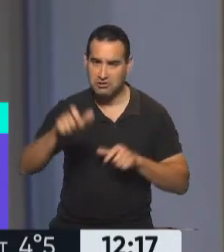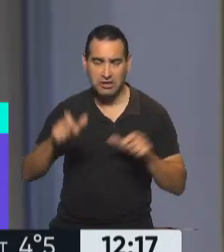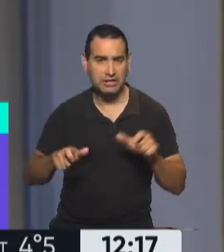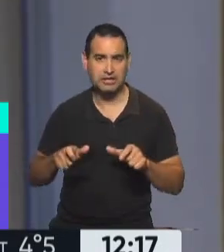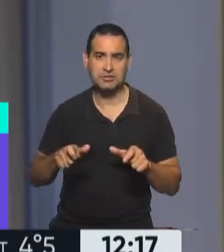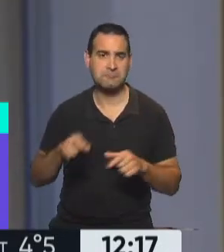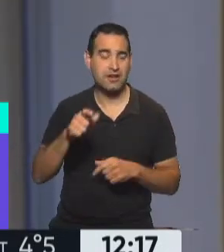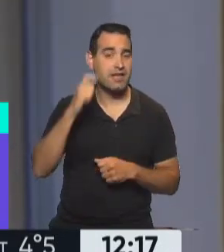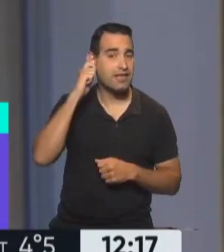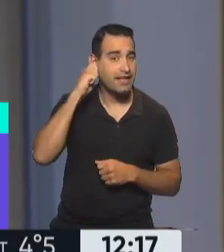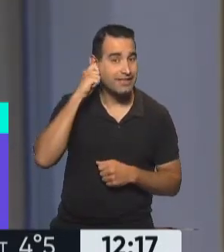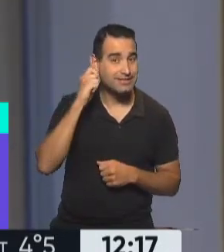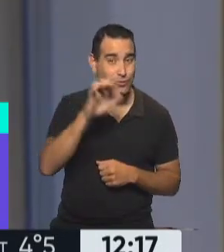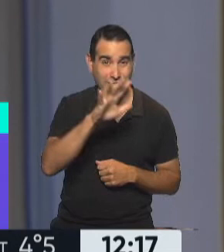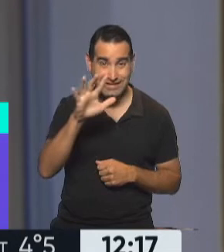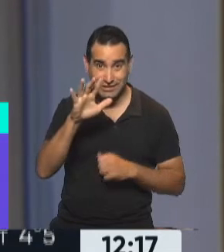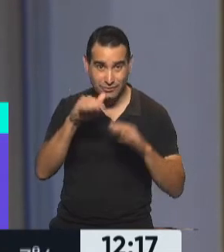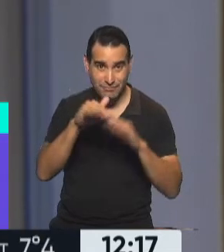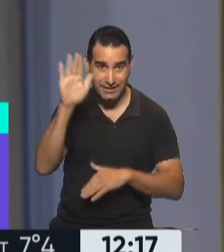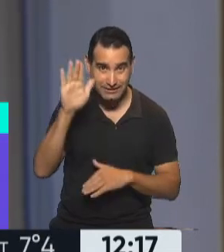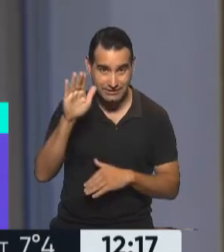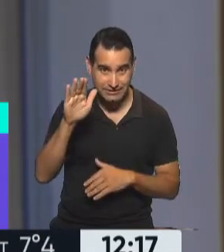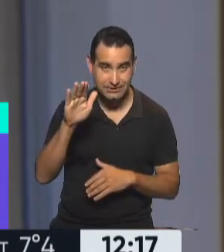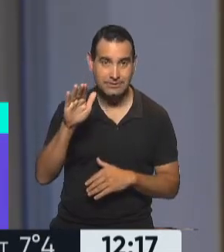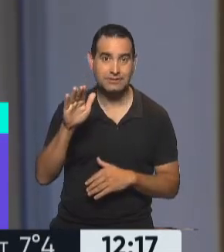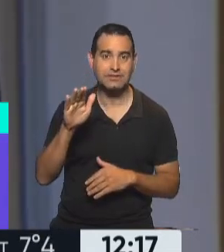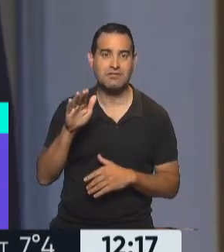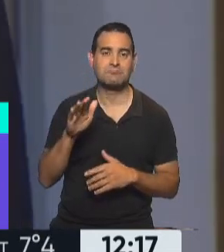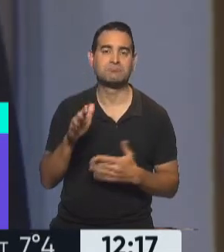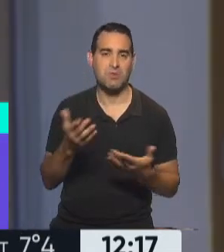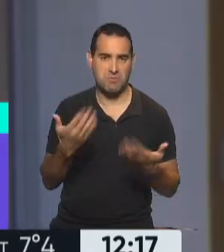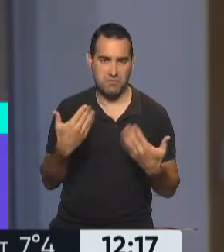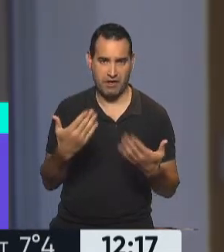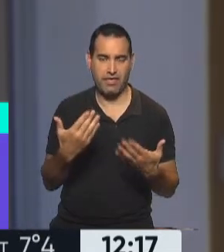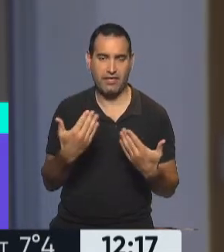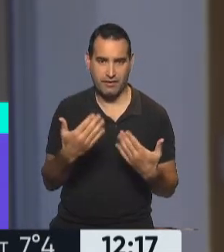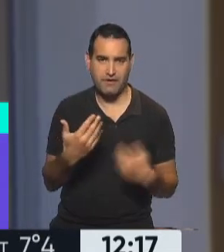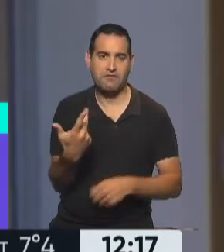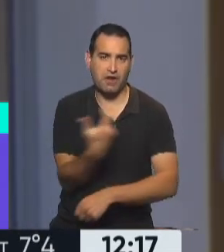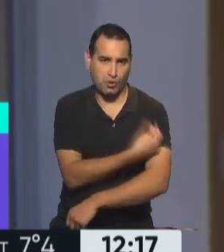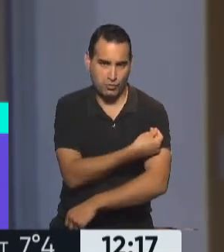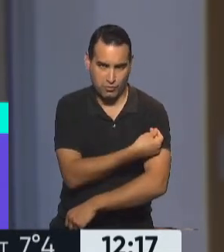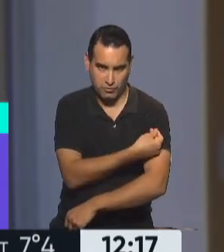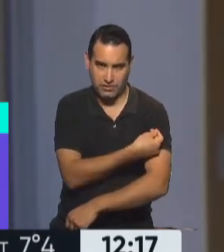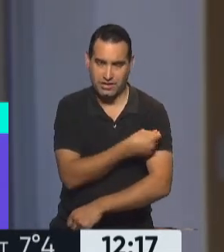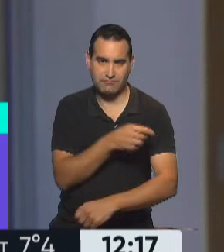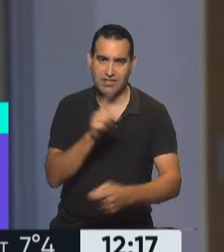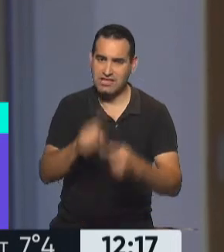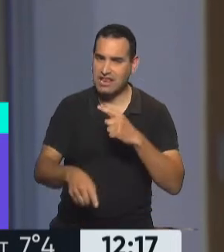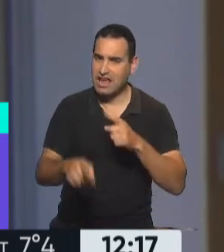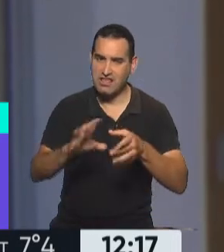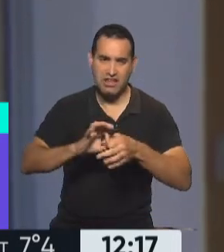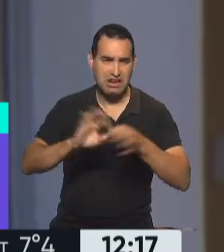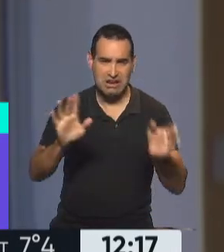de 55 años puede acceder a la vacuna libre se